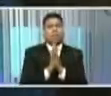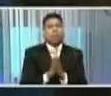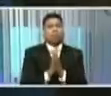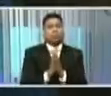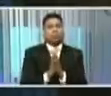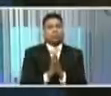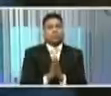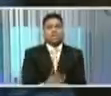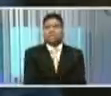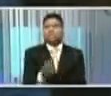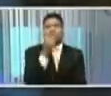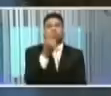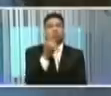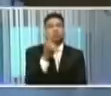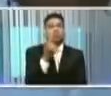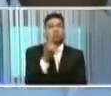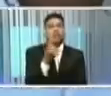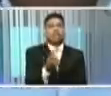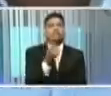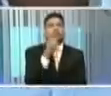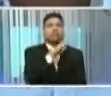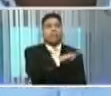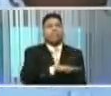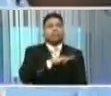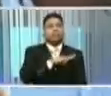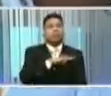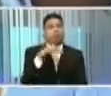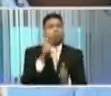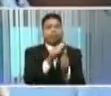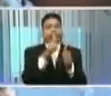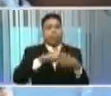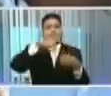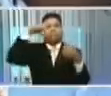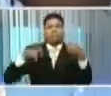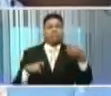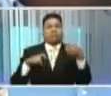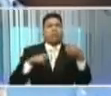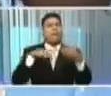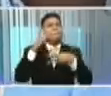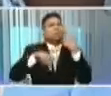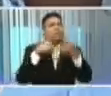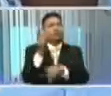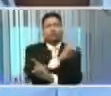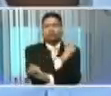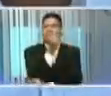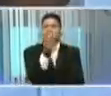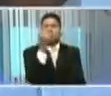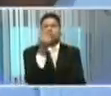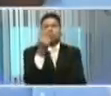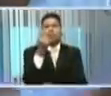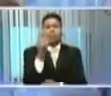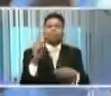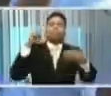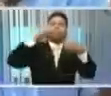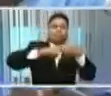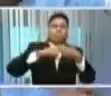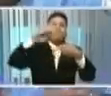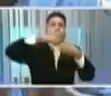ninguna misión se quede por fuera de los proyectos productivos.